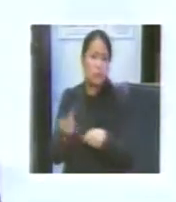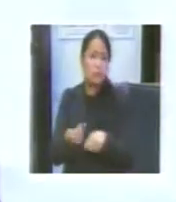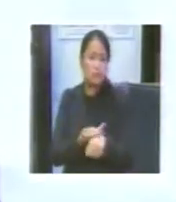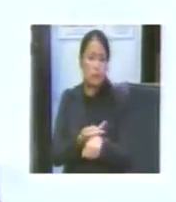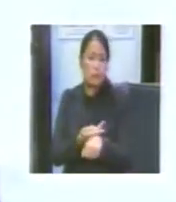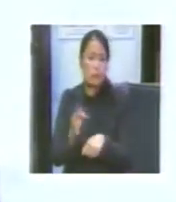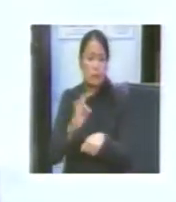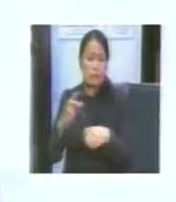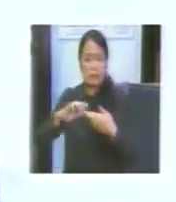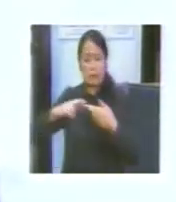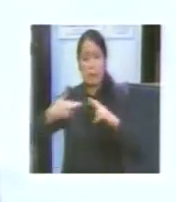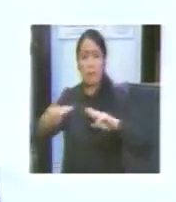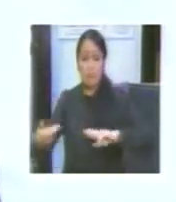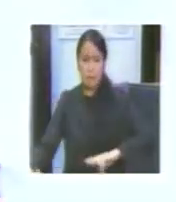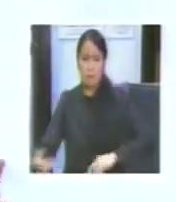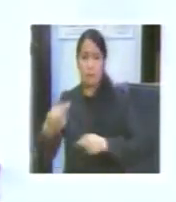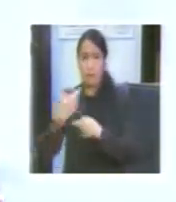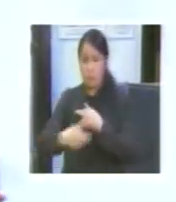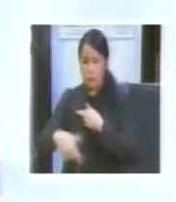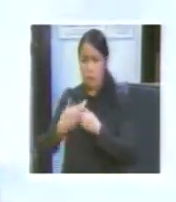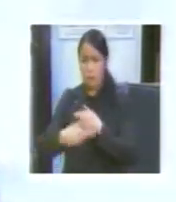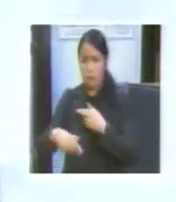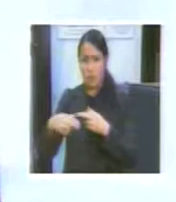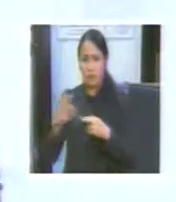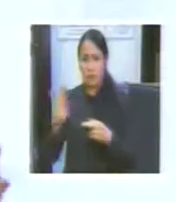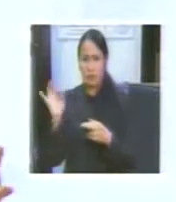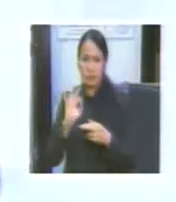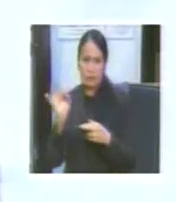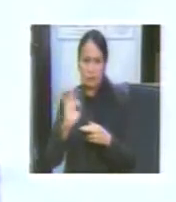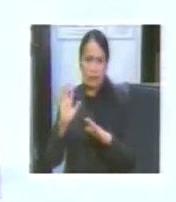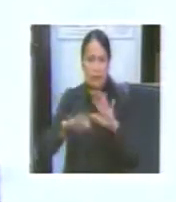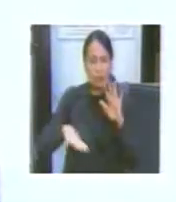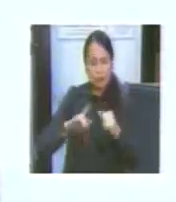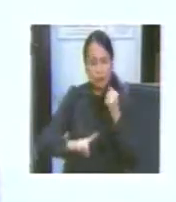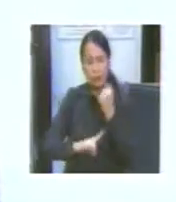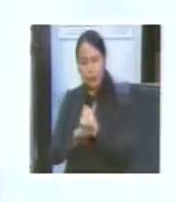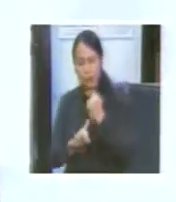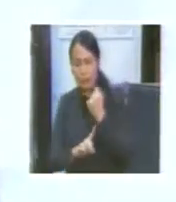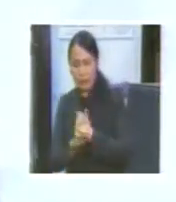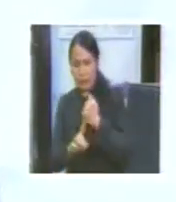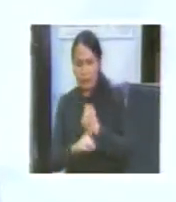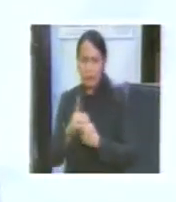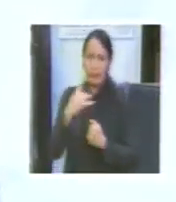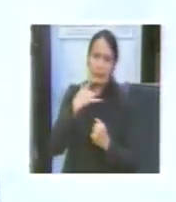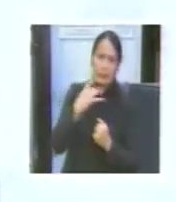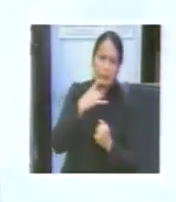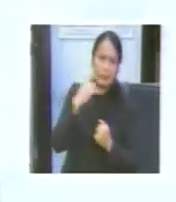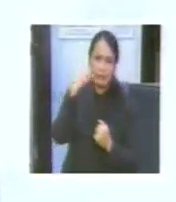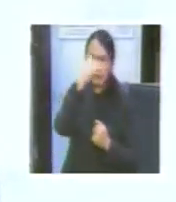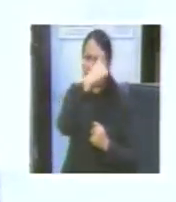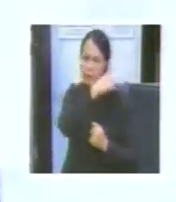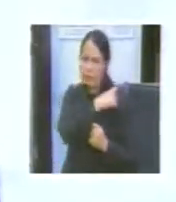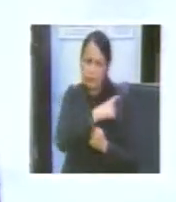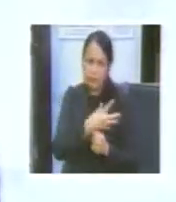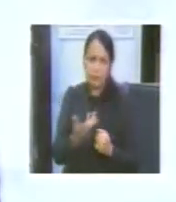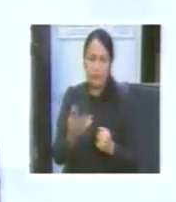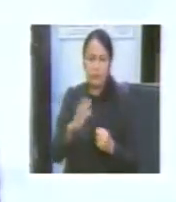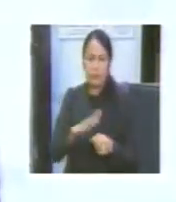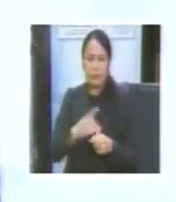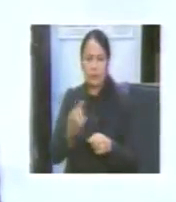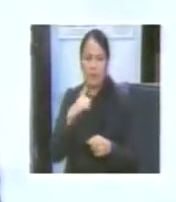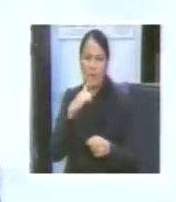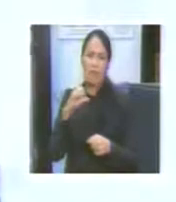relación México-Europa, que de por sí a veces tiene problemas y retos para darle la importancia que